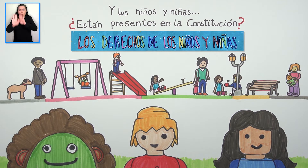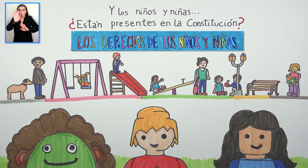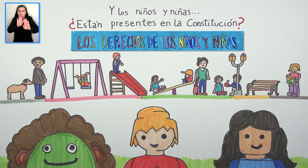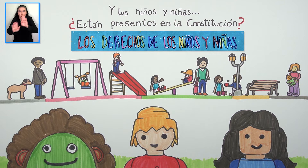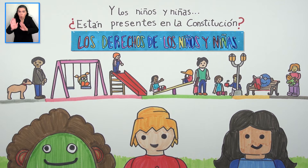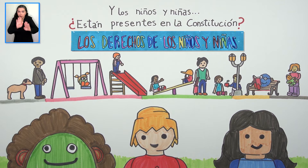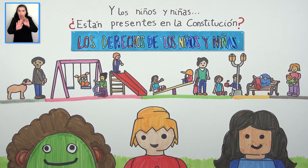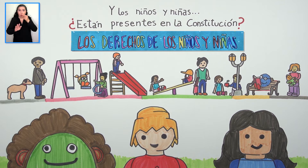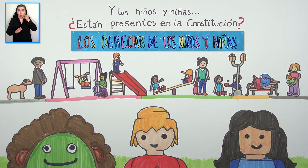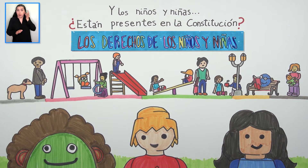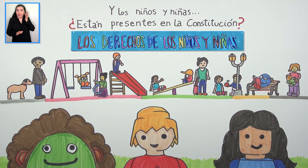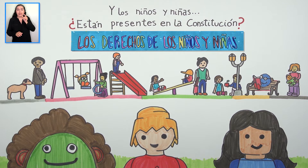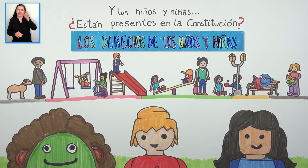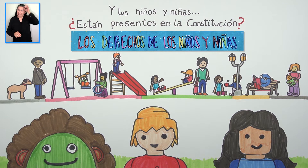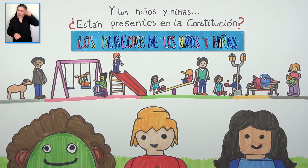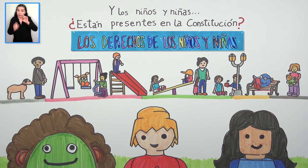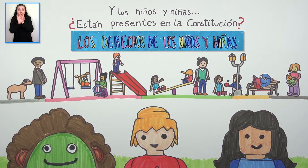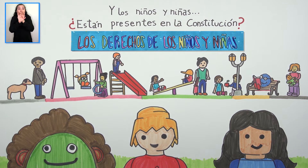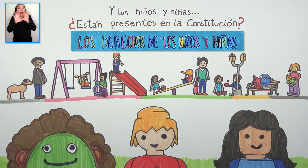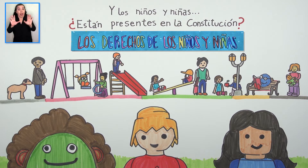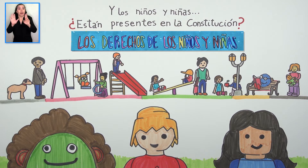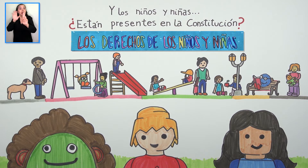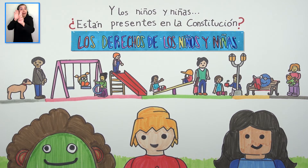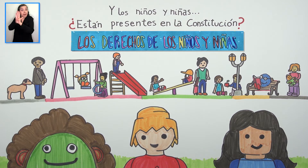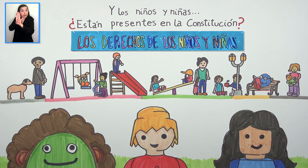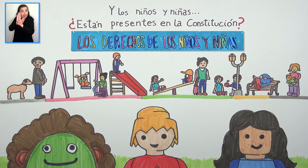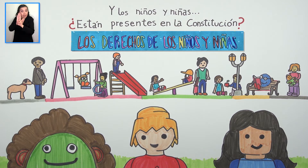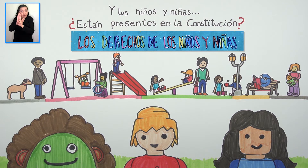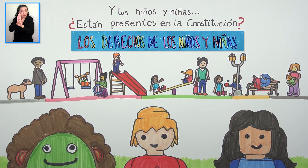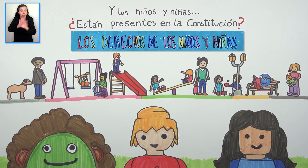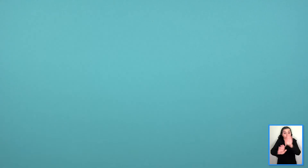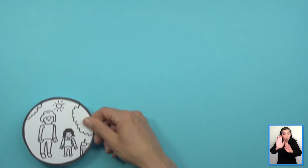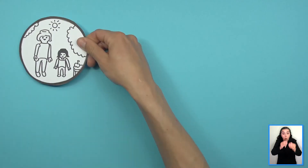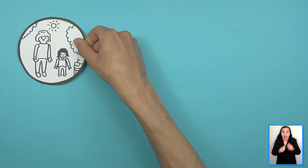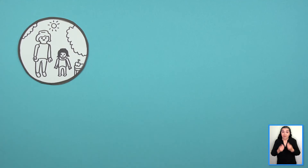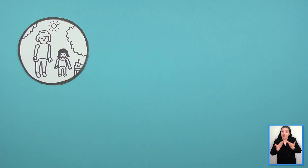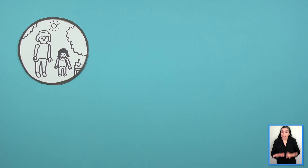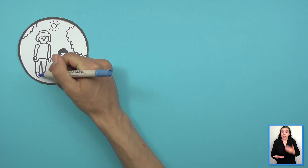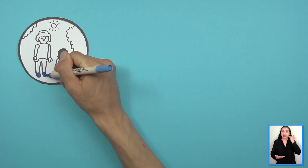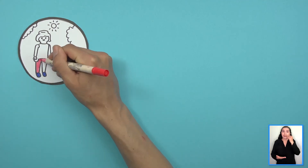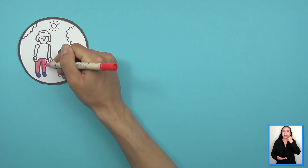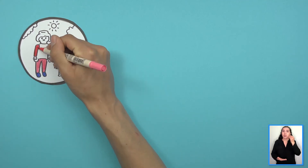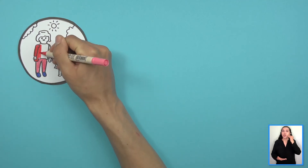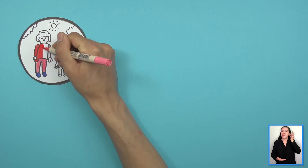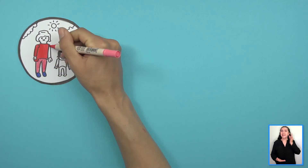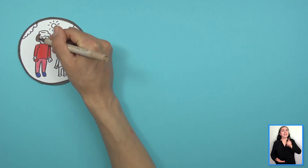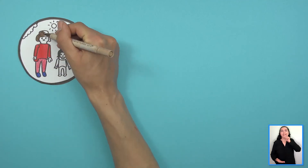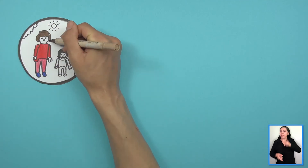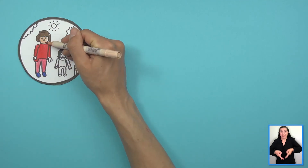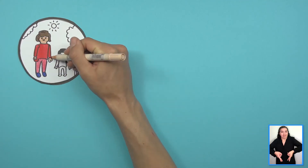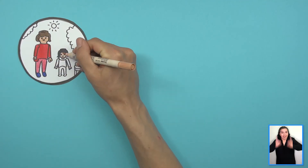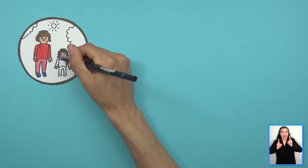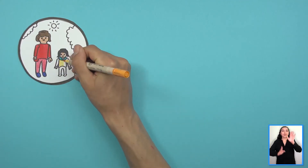y cuidadoras tengan claras las reglas que deben seguir para velar por su bienestar. Los niños y niñas tienen derecho a que los